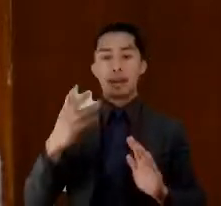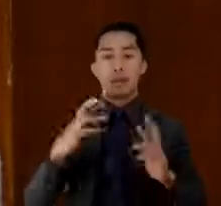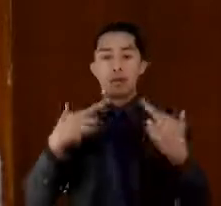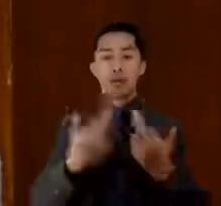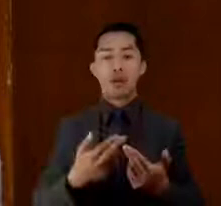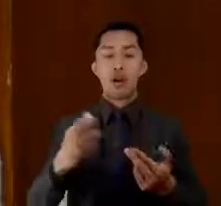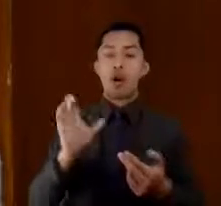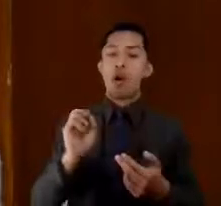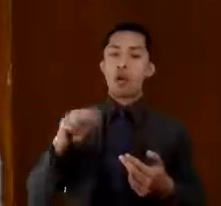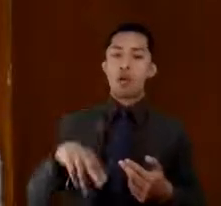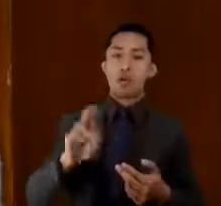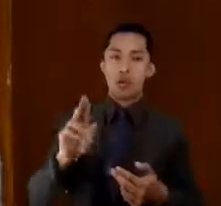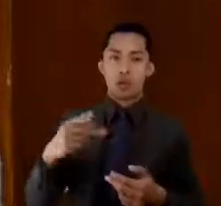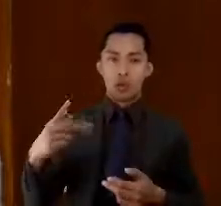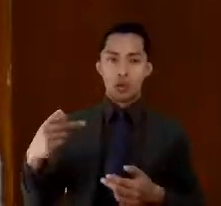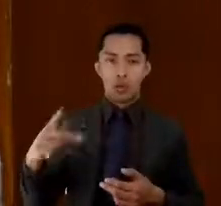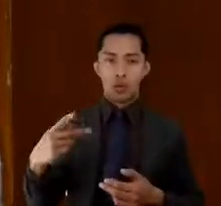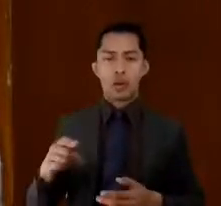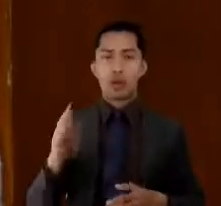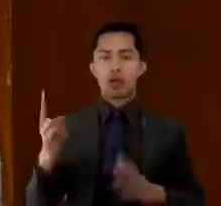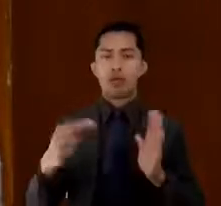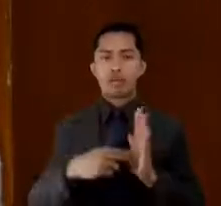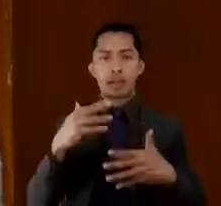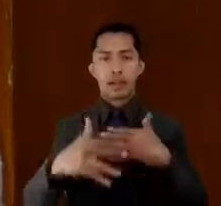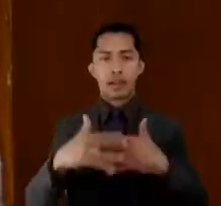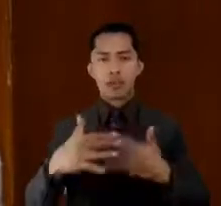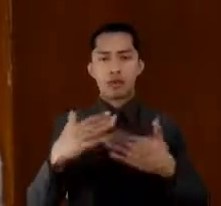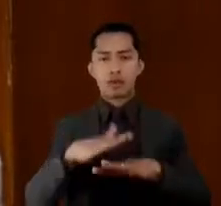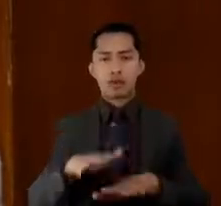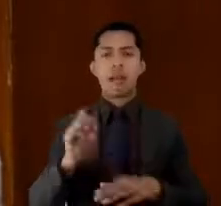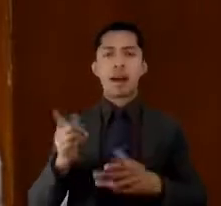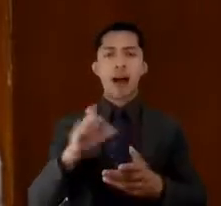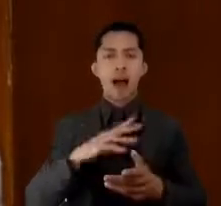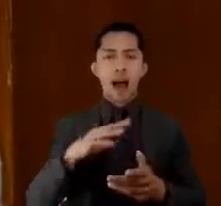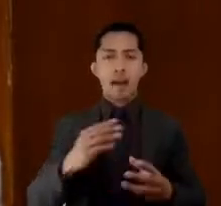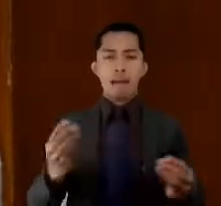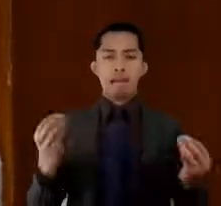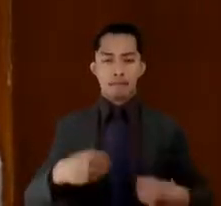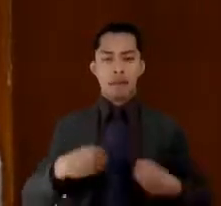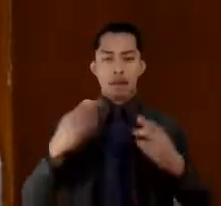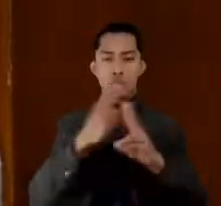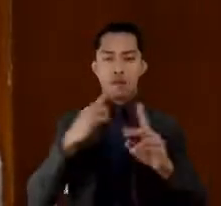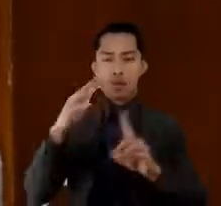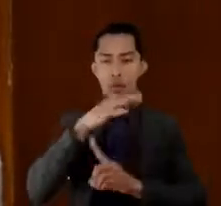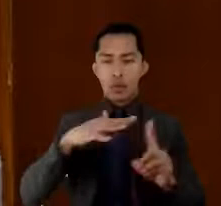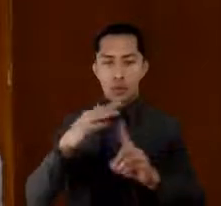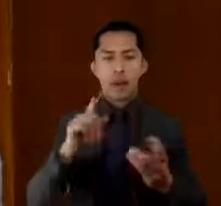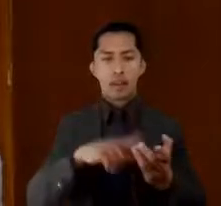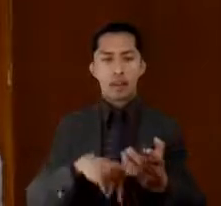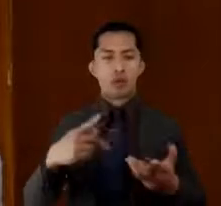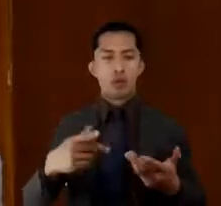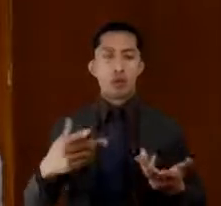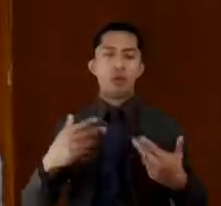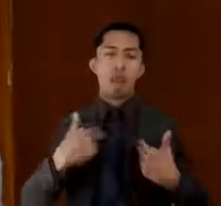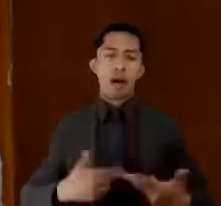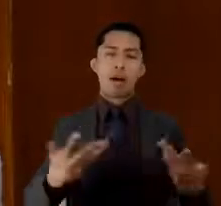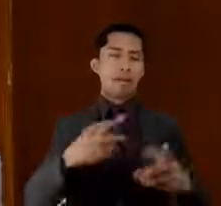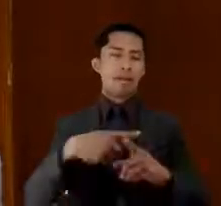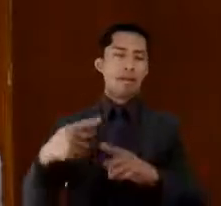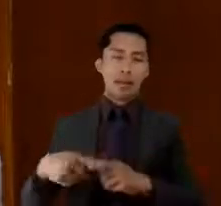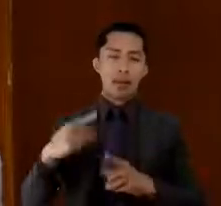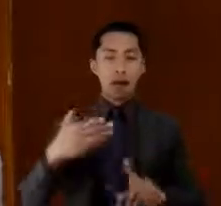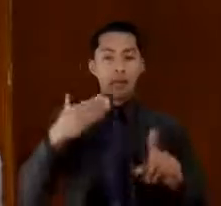Organización de las Naciones Unidas, en 2015, en relación a la degradación del medio ambiente a causa de la actividad humana, en su objetivo